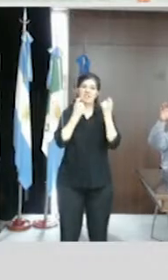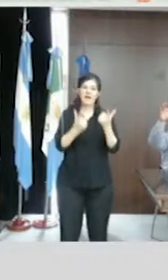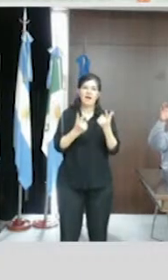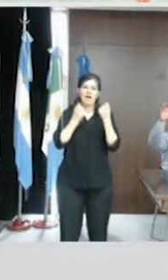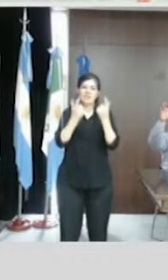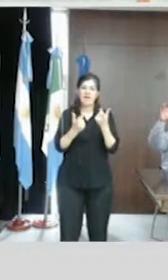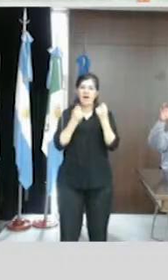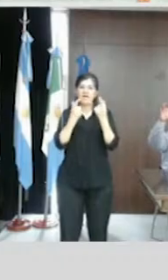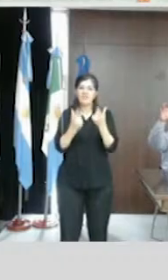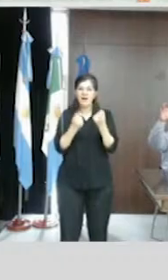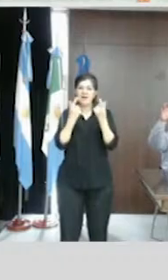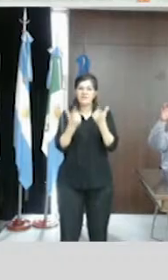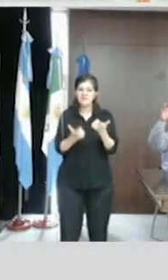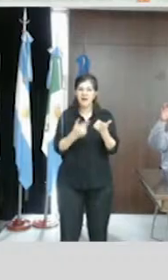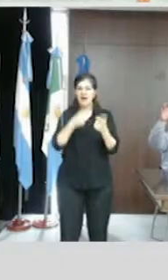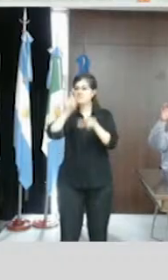brindándose,